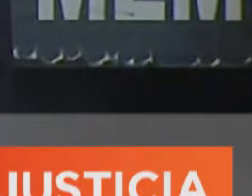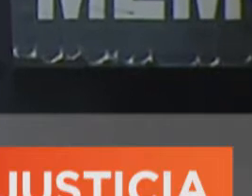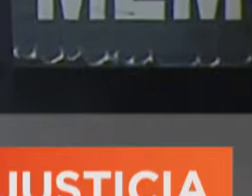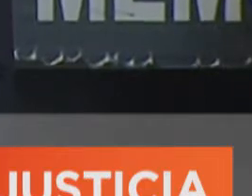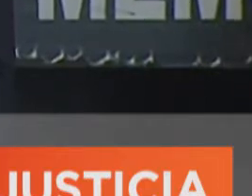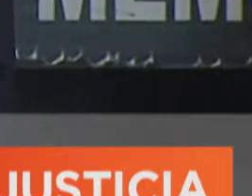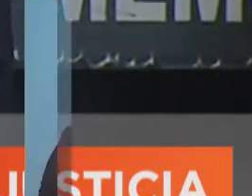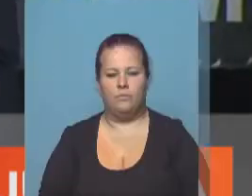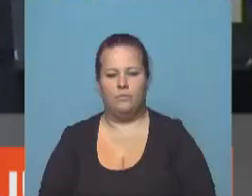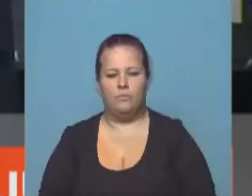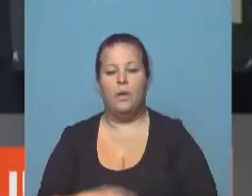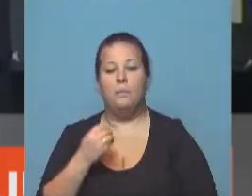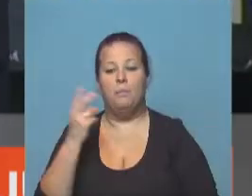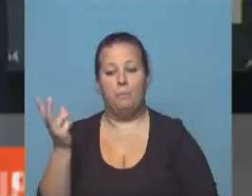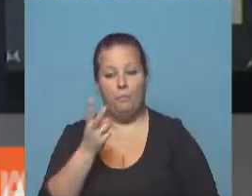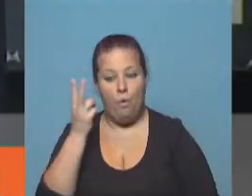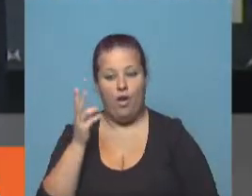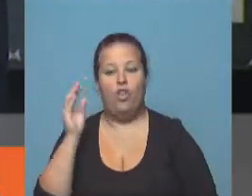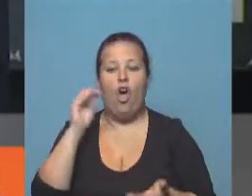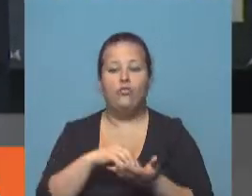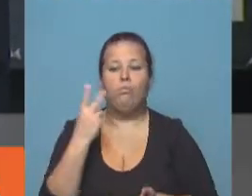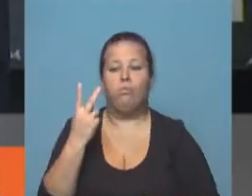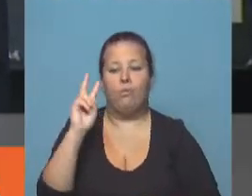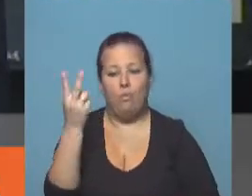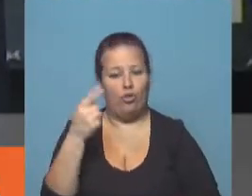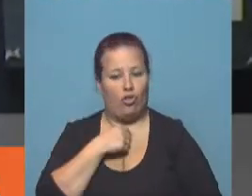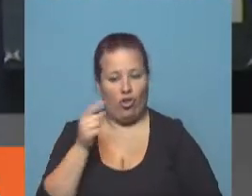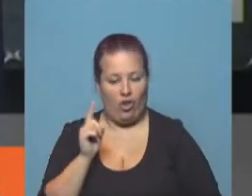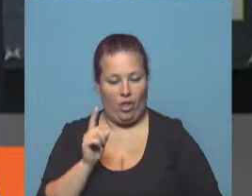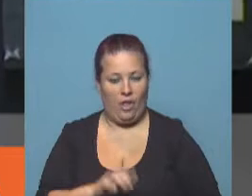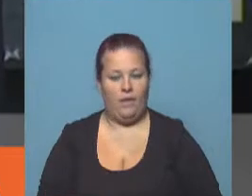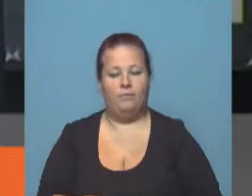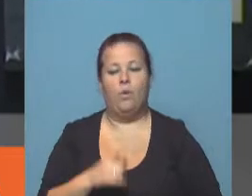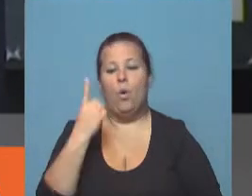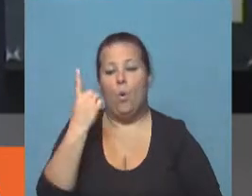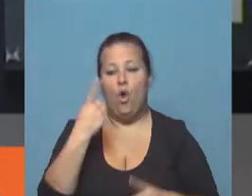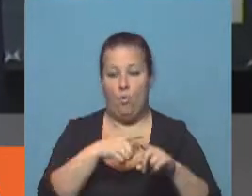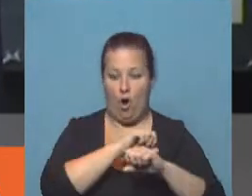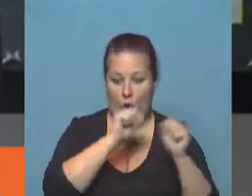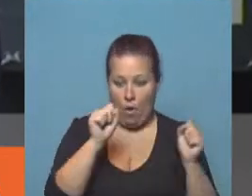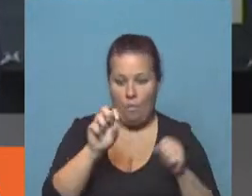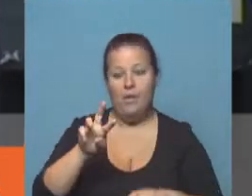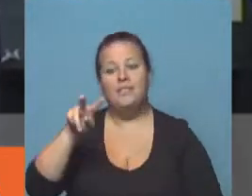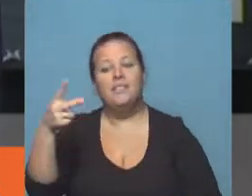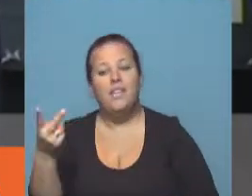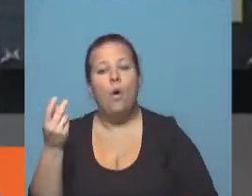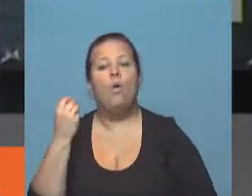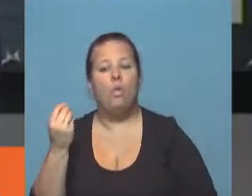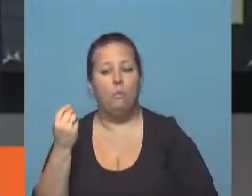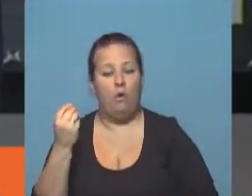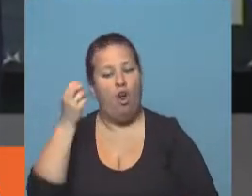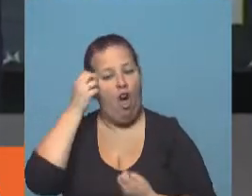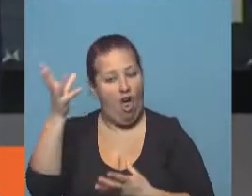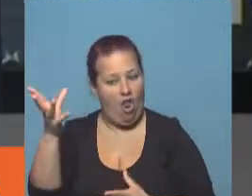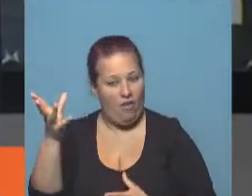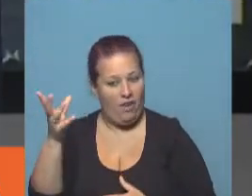Para que nuestros muertos no mueran dos veces, una por la bomba y otra por el